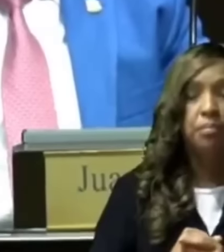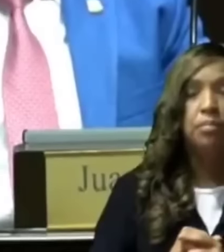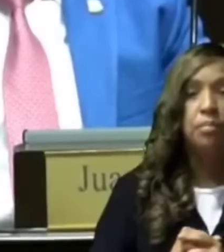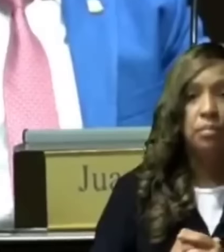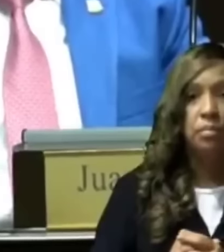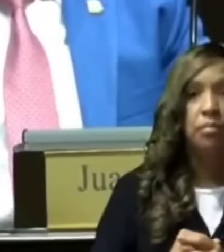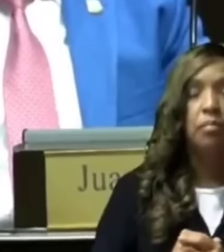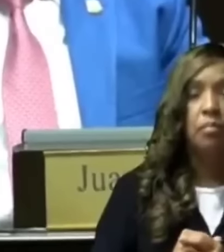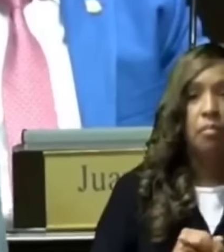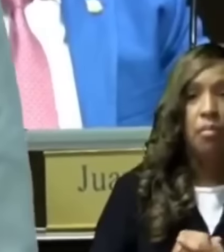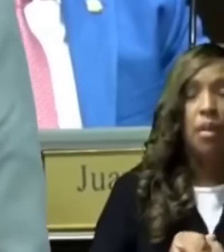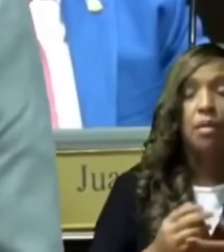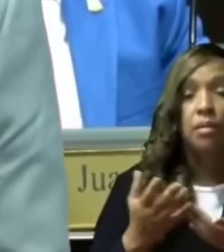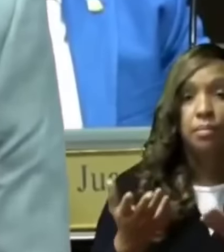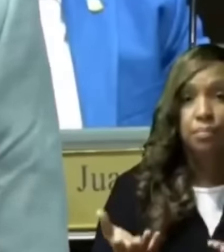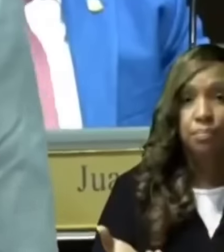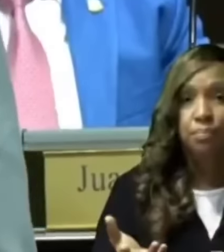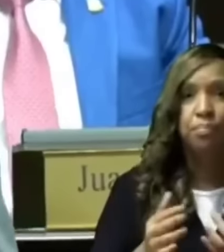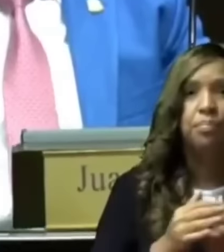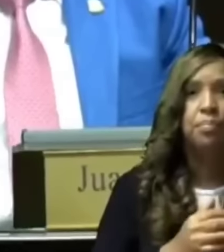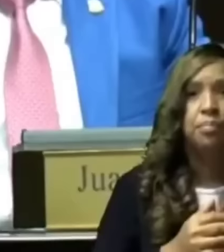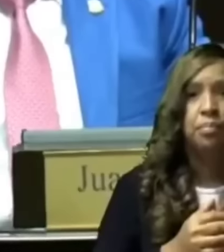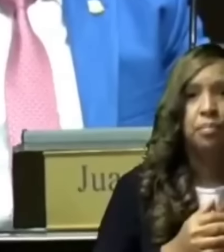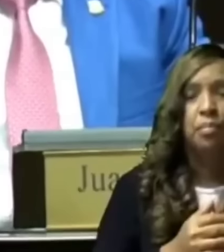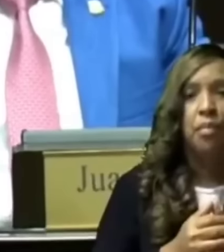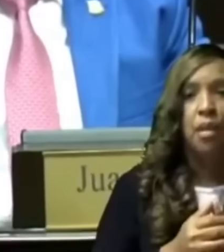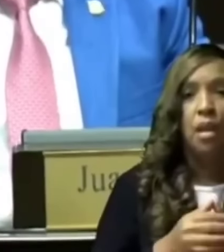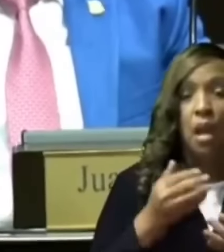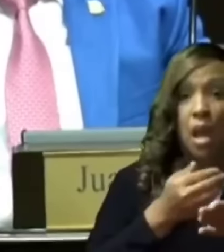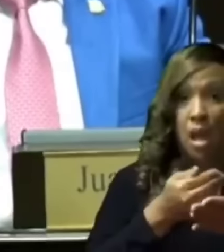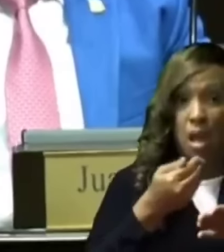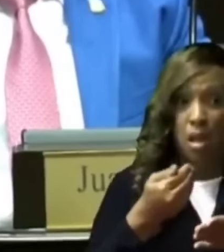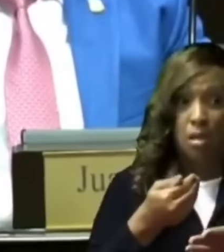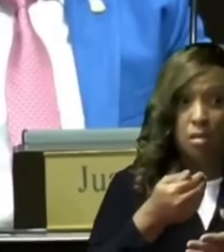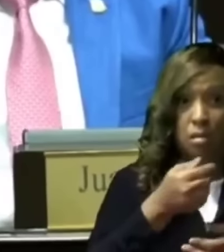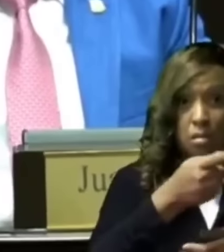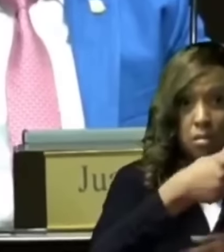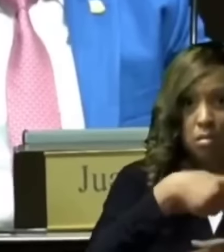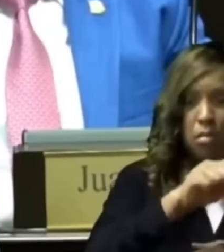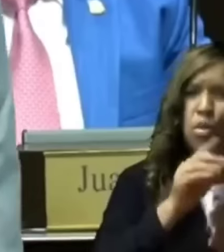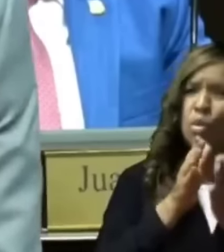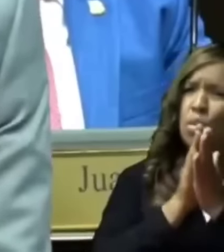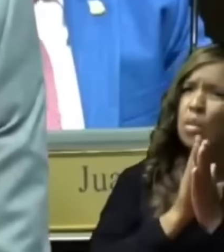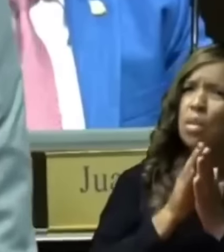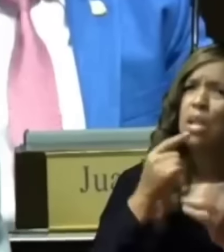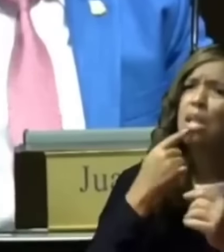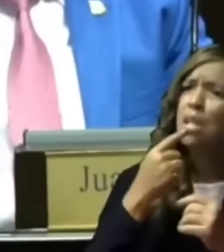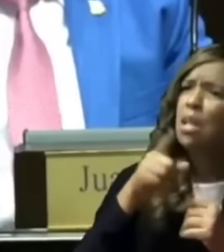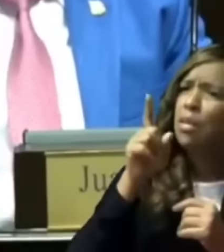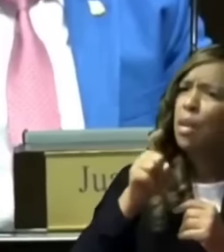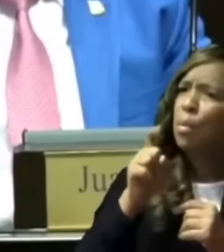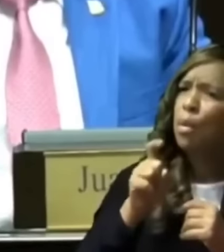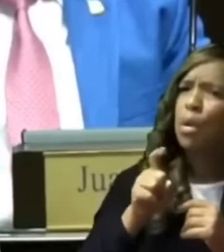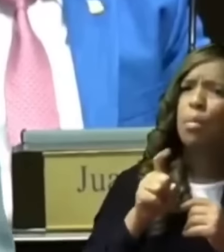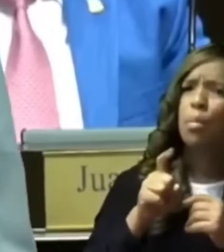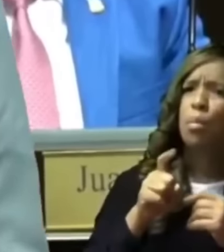omiso a lo que hicieron la propuesta de que nos fuéramos al referéndum. Ni siquiera una vista pública,